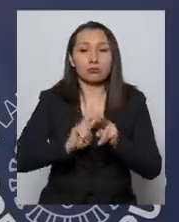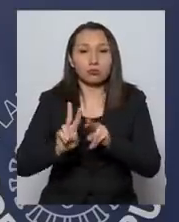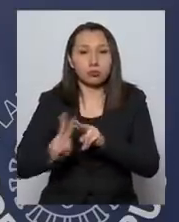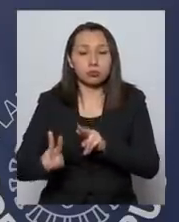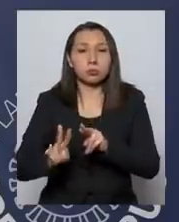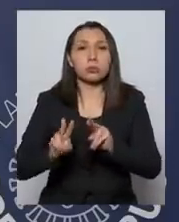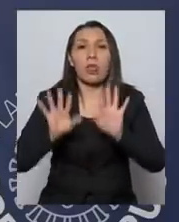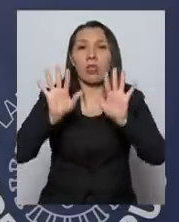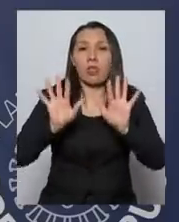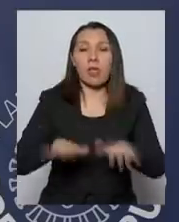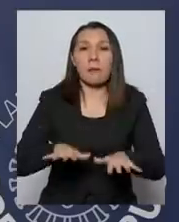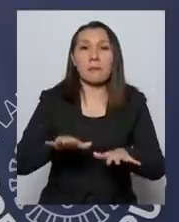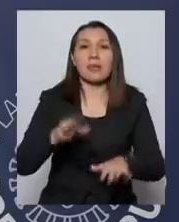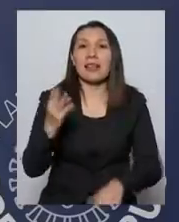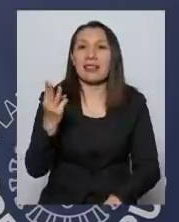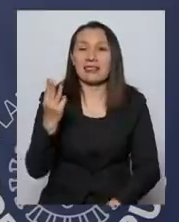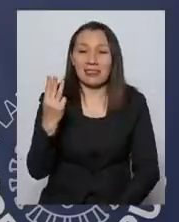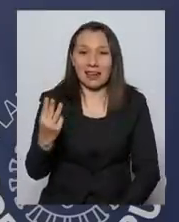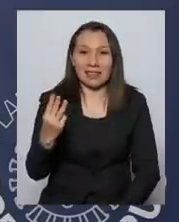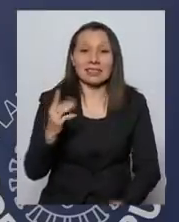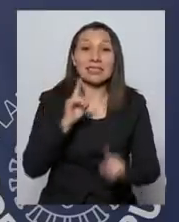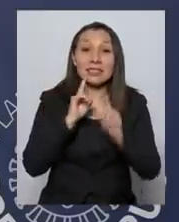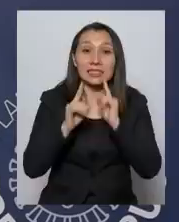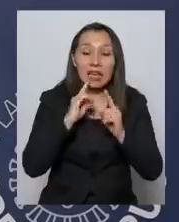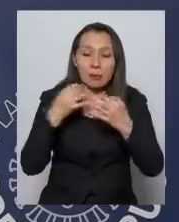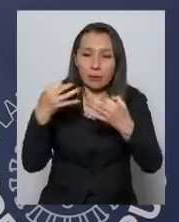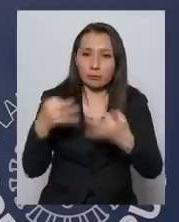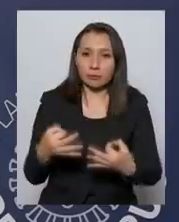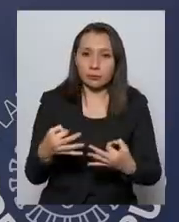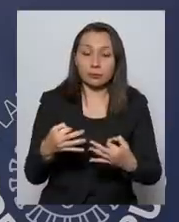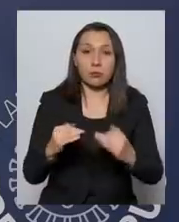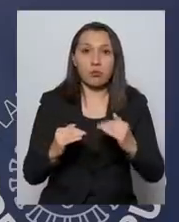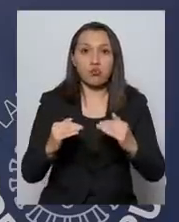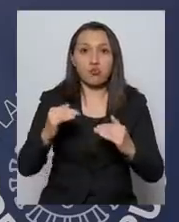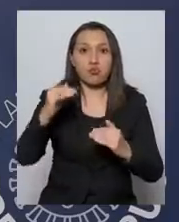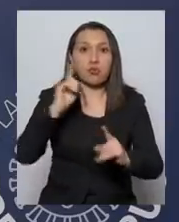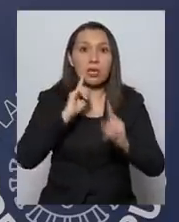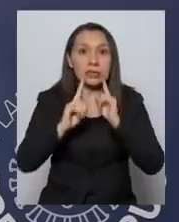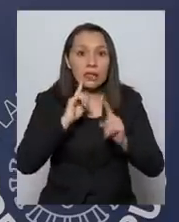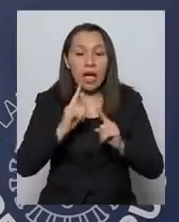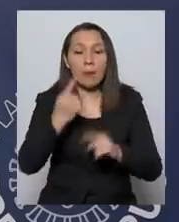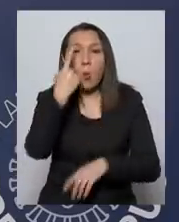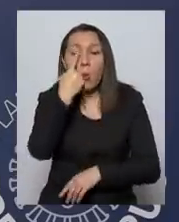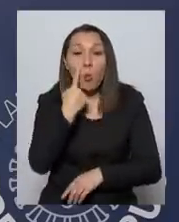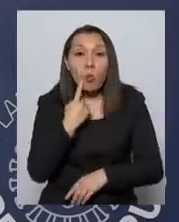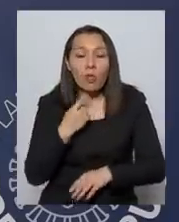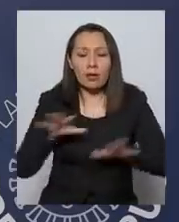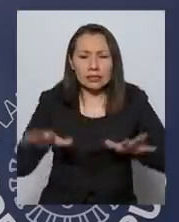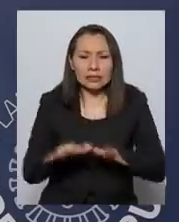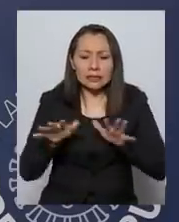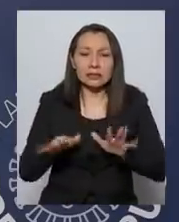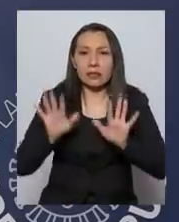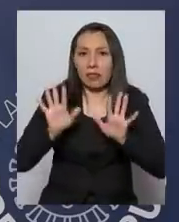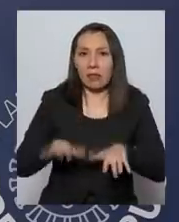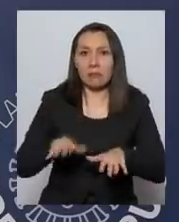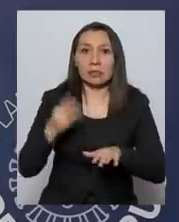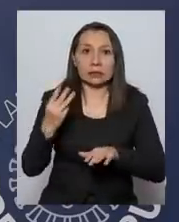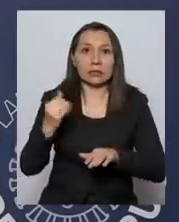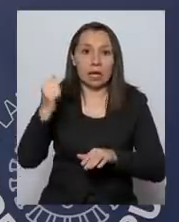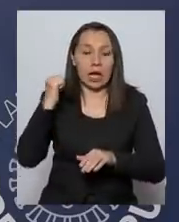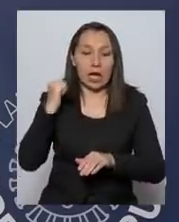hicieron 10.013 exámenes, la cifra más alta de exámenes que hemos hecho desde que se